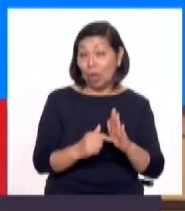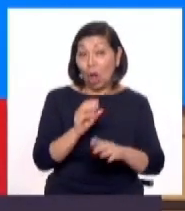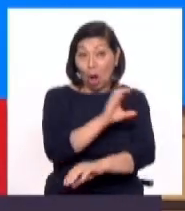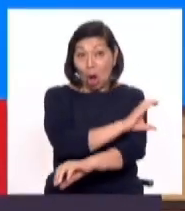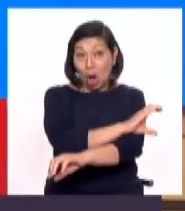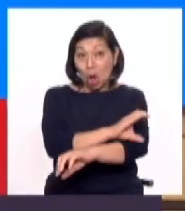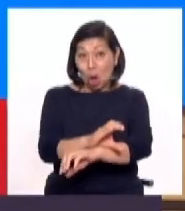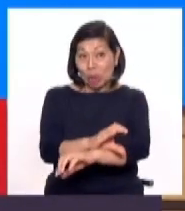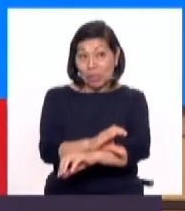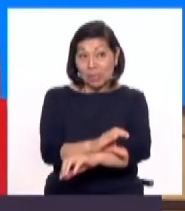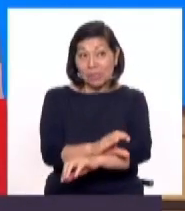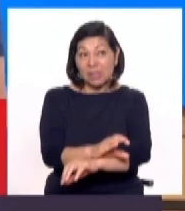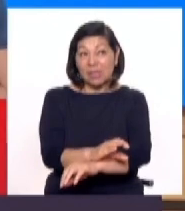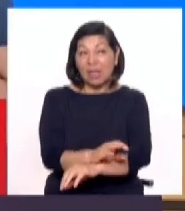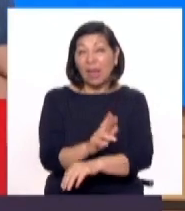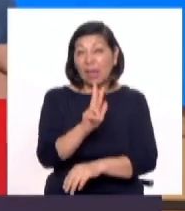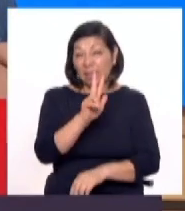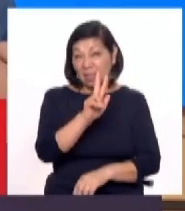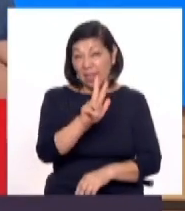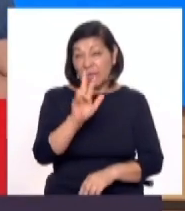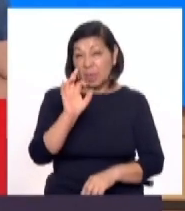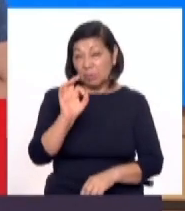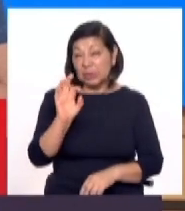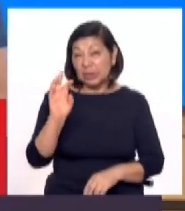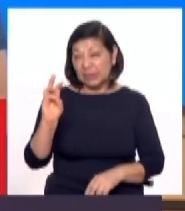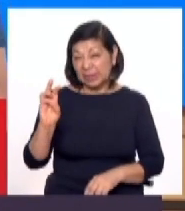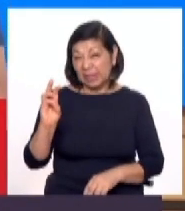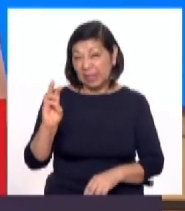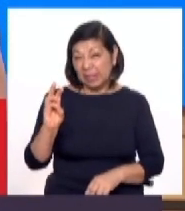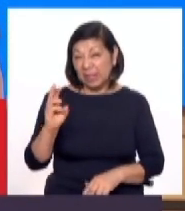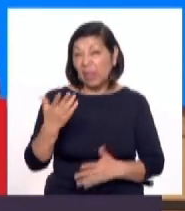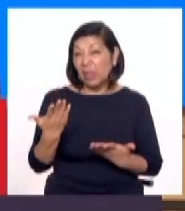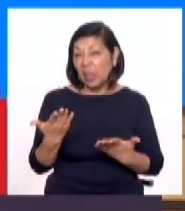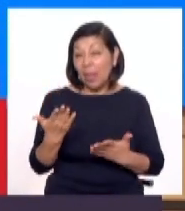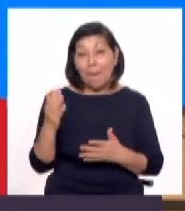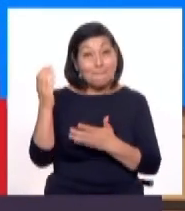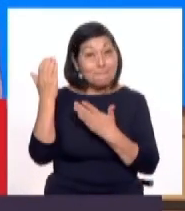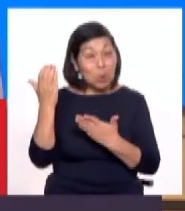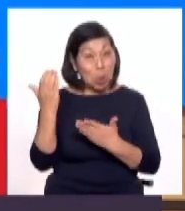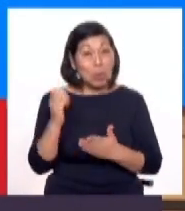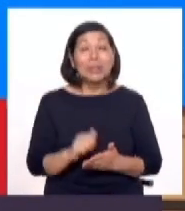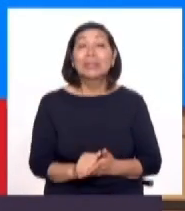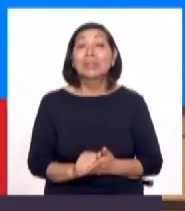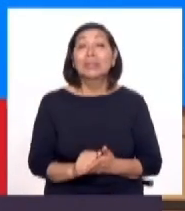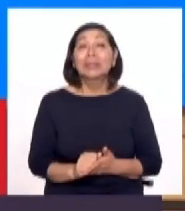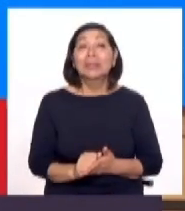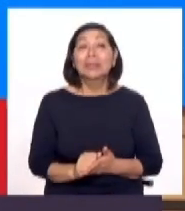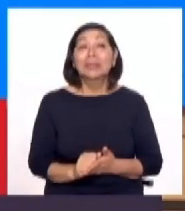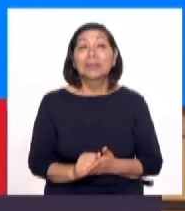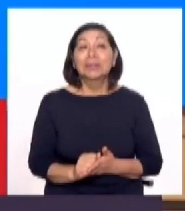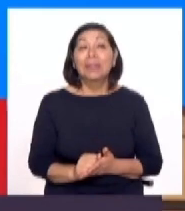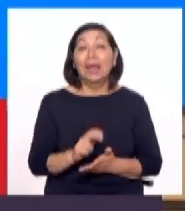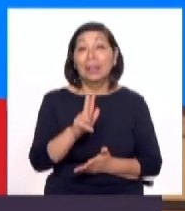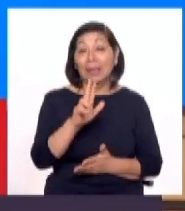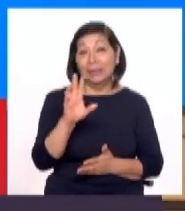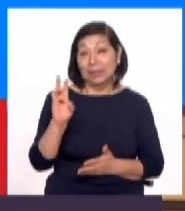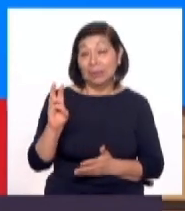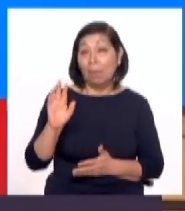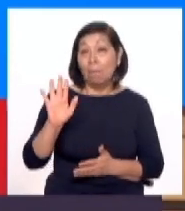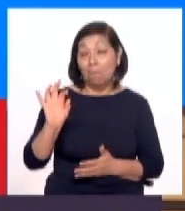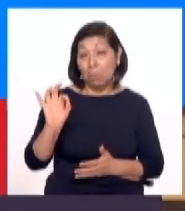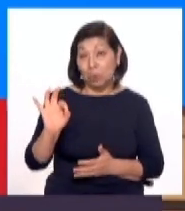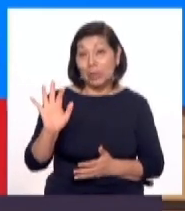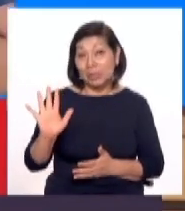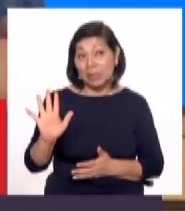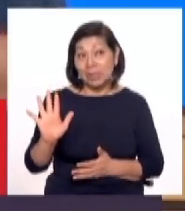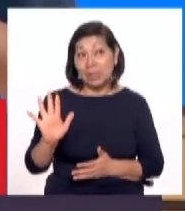costa valores de 33.6 en la en el departamento de piura Ciudad de Bernal 36.5 en